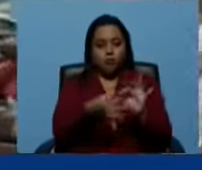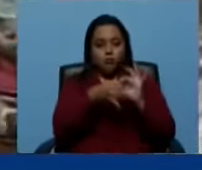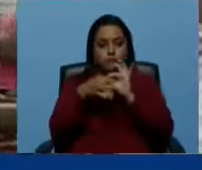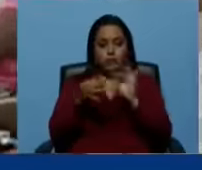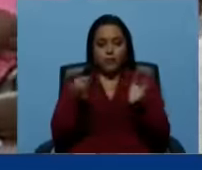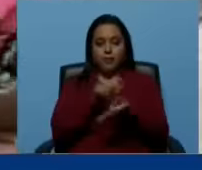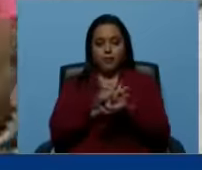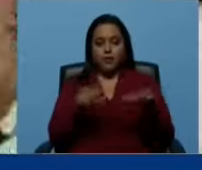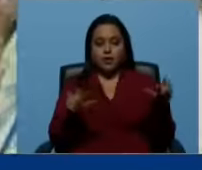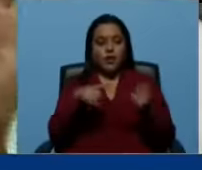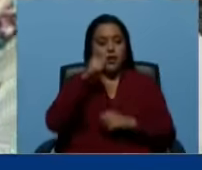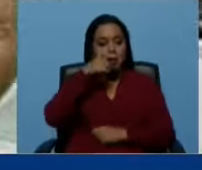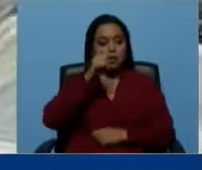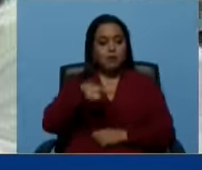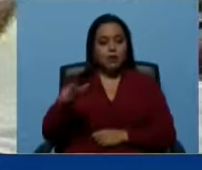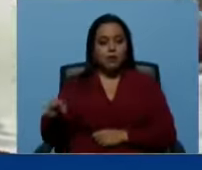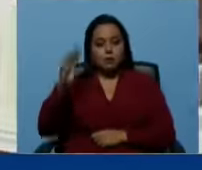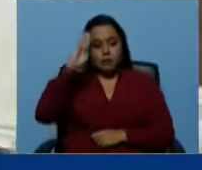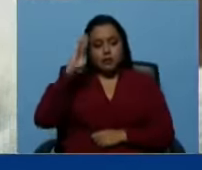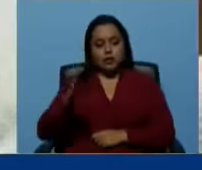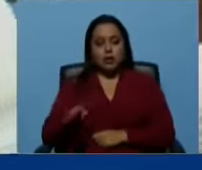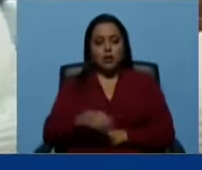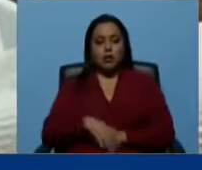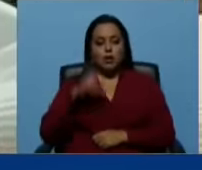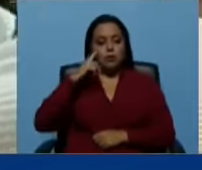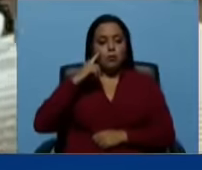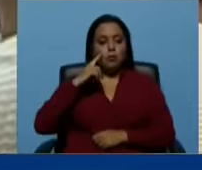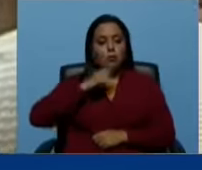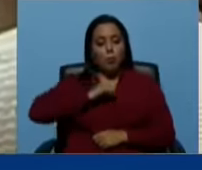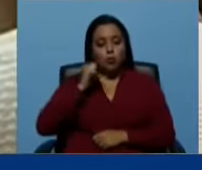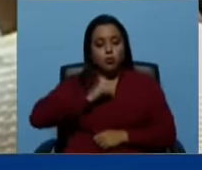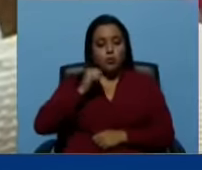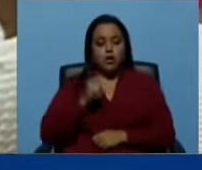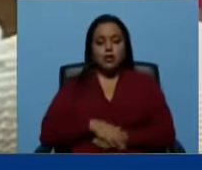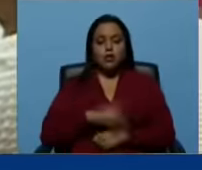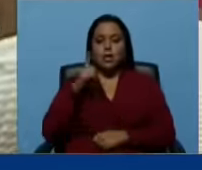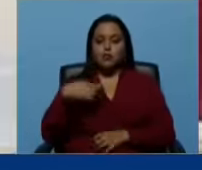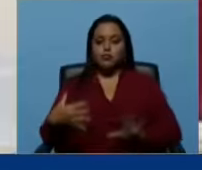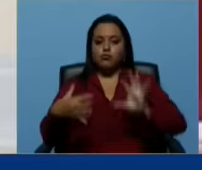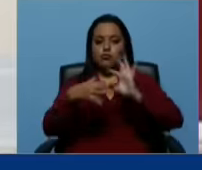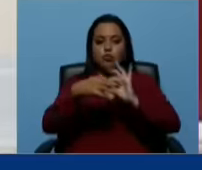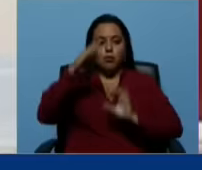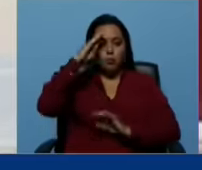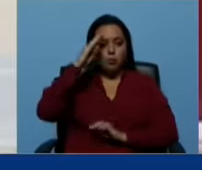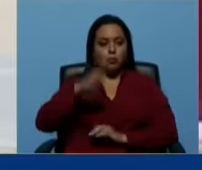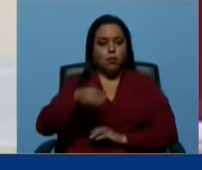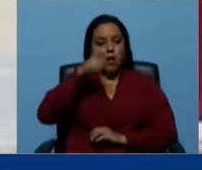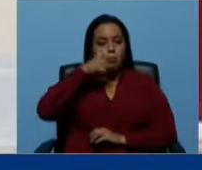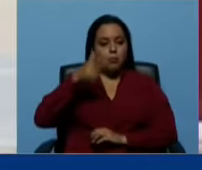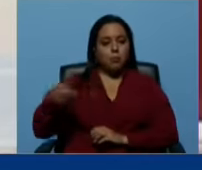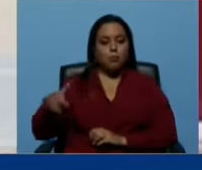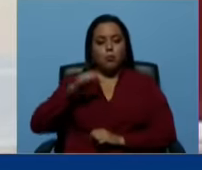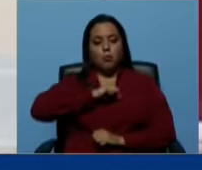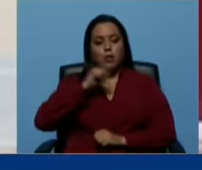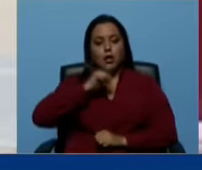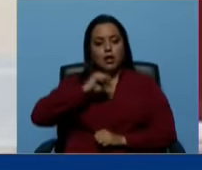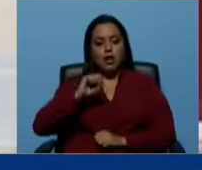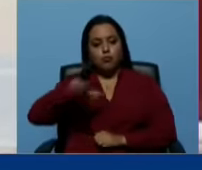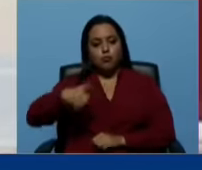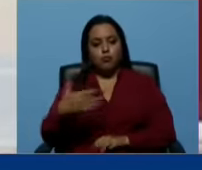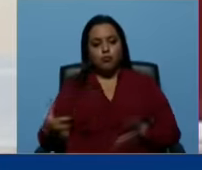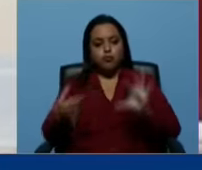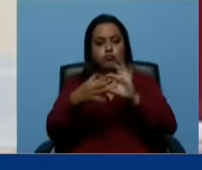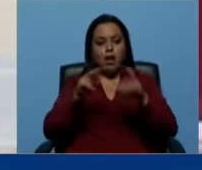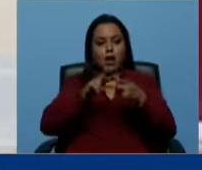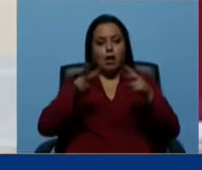perfecta, popular, militar, policial, con la fusión cívico-militar-policial, restablecimos la paz